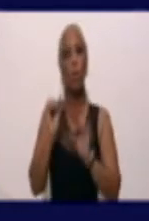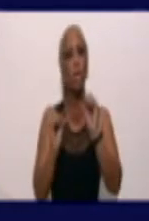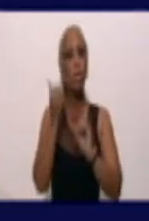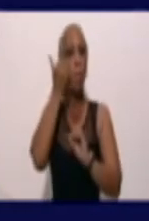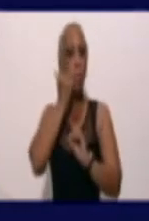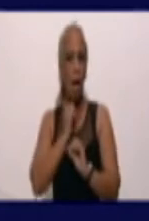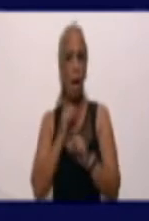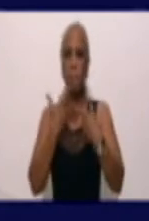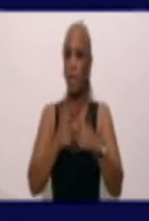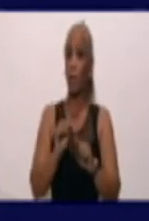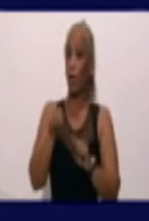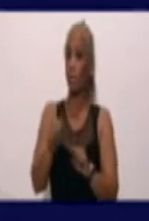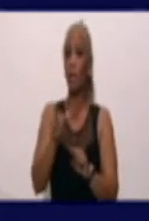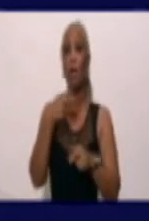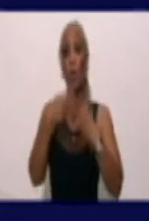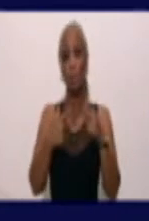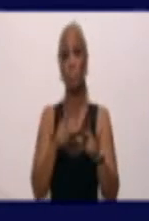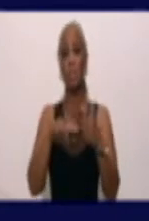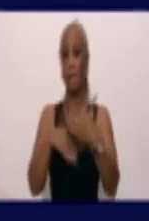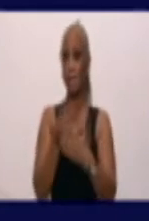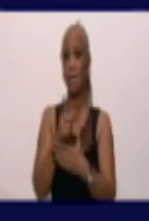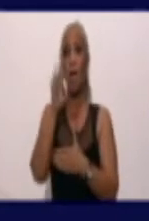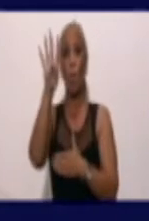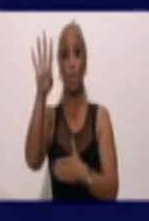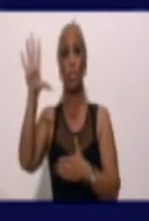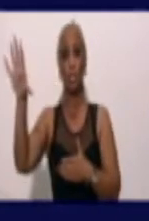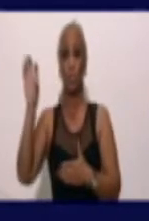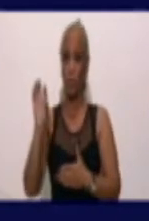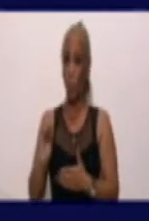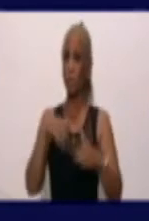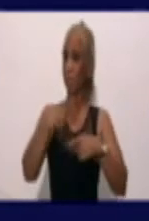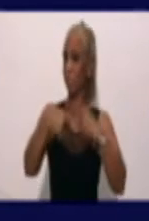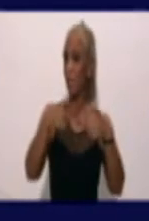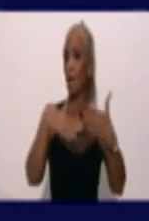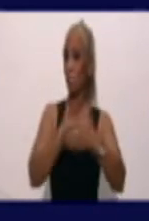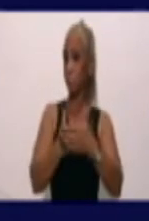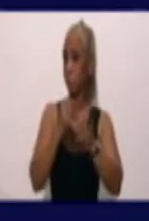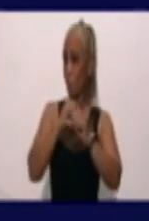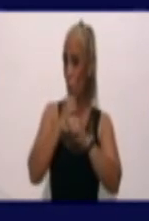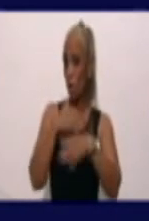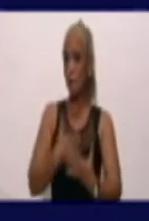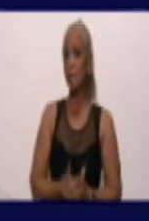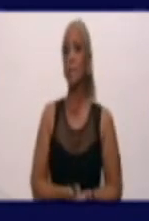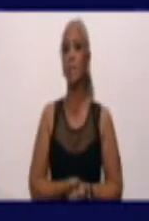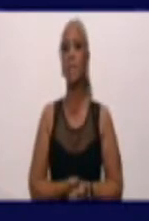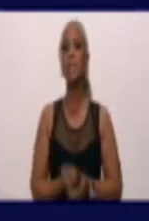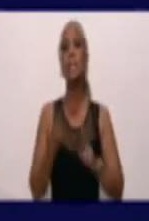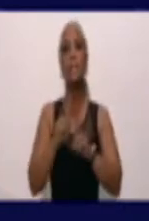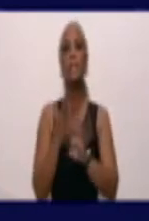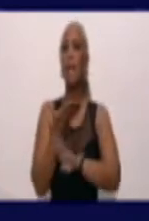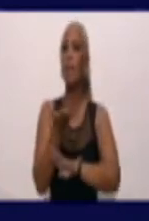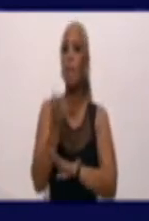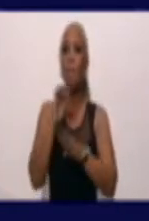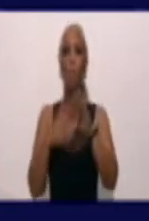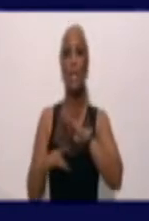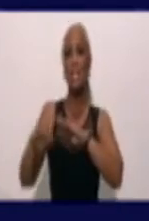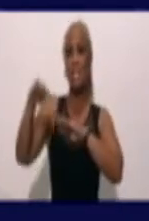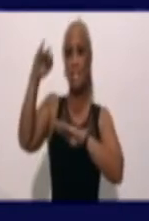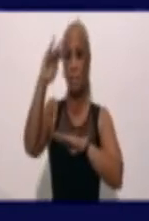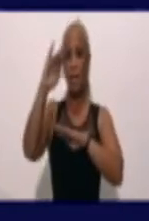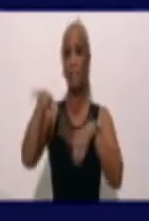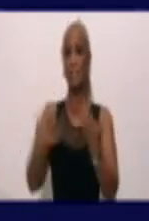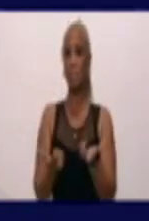pero esa es la media que puede hacer el laboratorio diario. Y que también la demanda ya está muy por encima